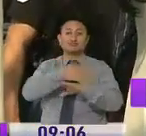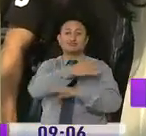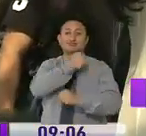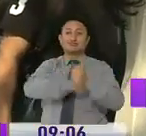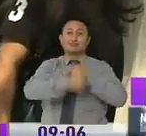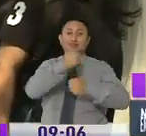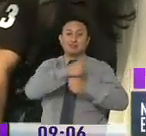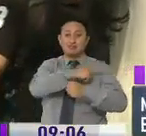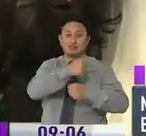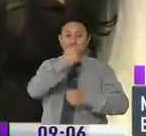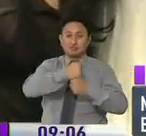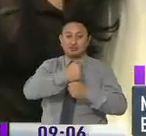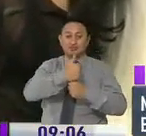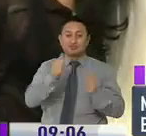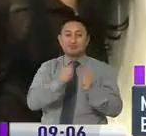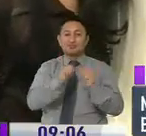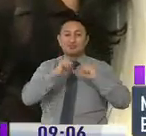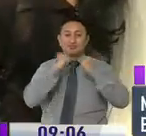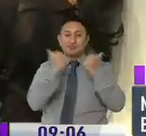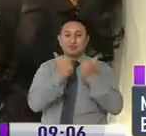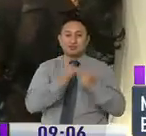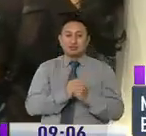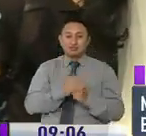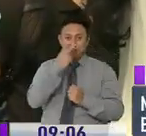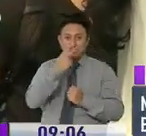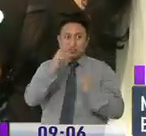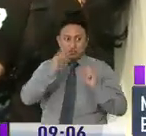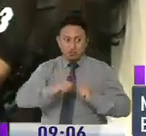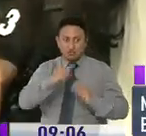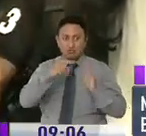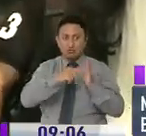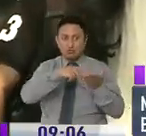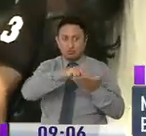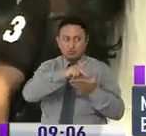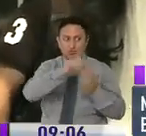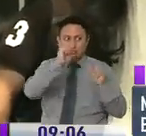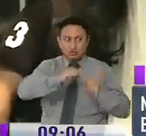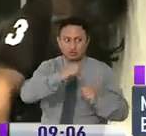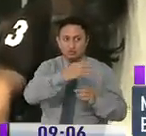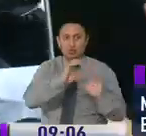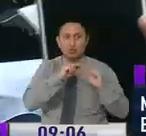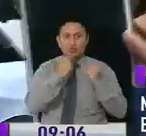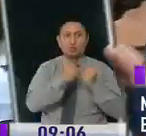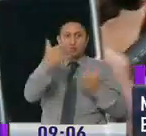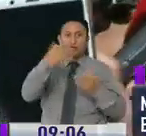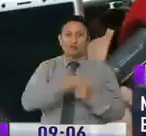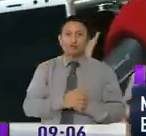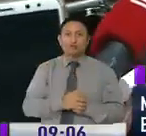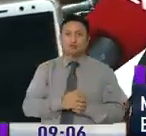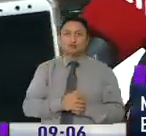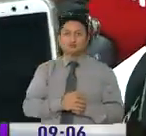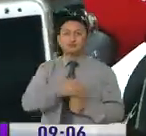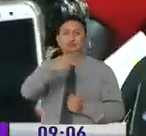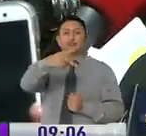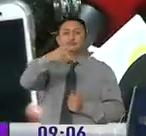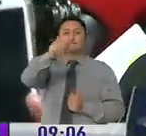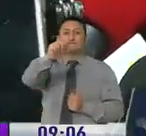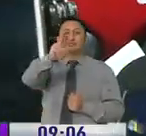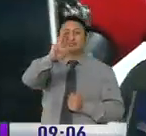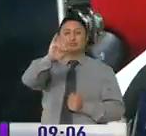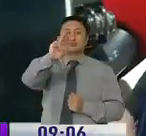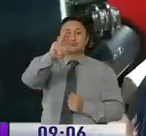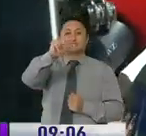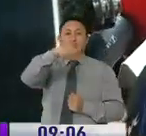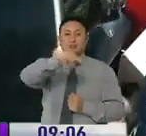para una legisladora, habría evidenciado el supuesto cobro de dinero para un partido político. Trabajé para la legisladora Karina